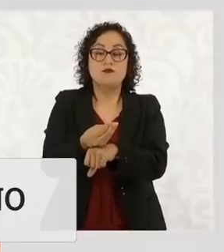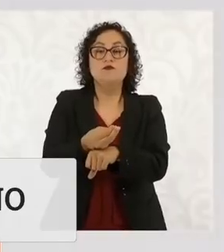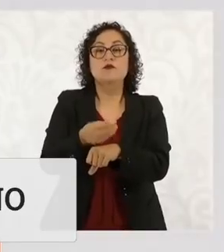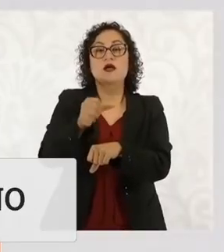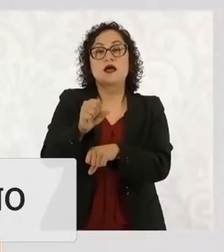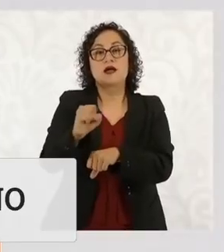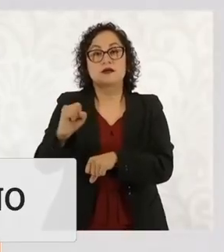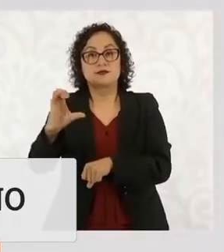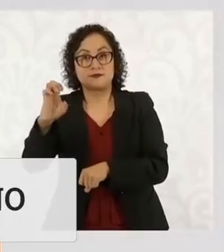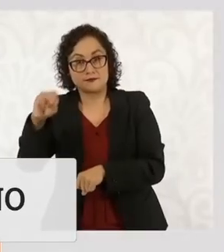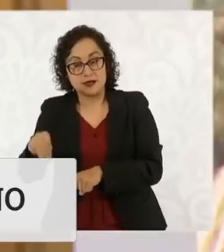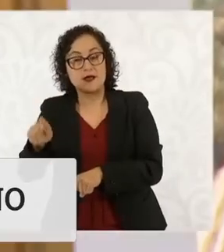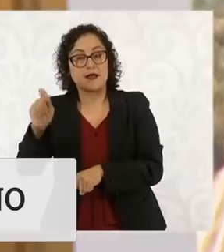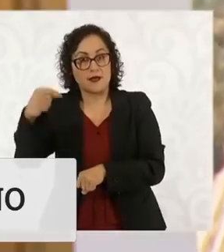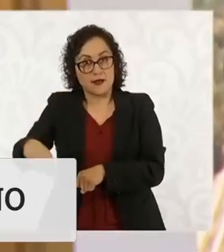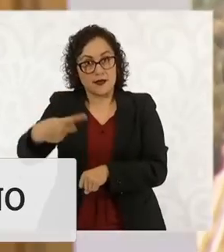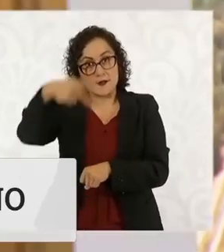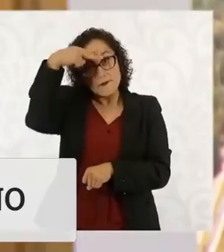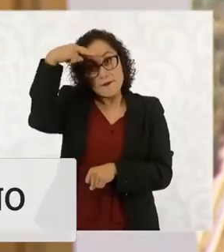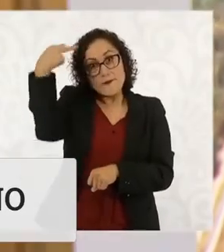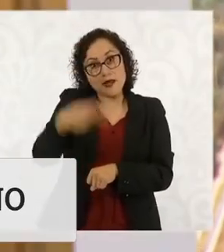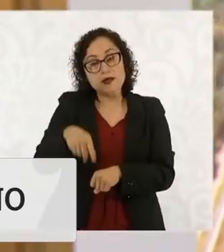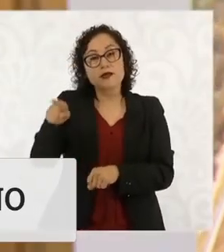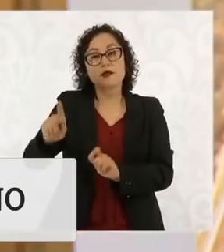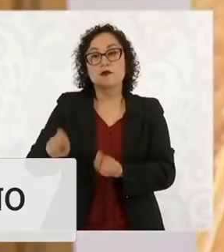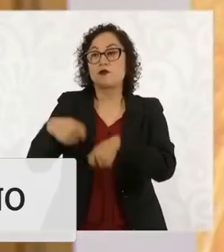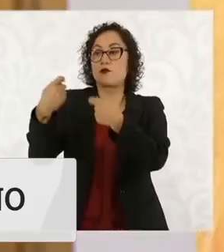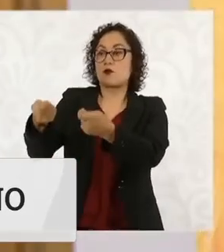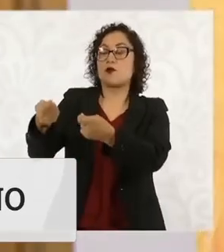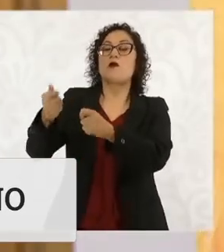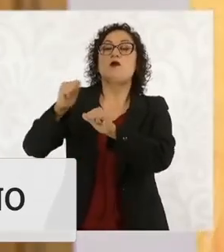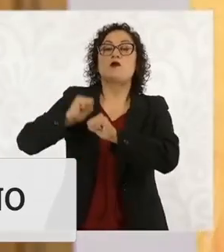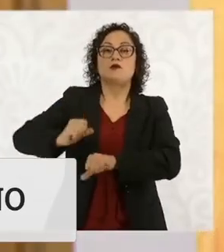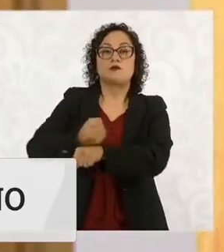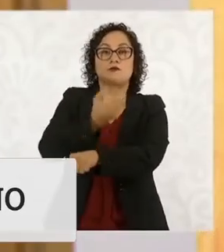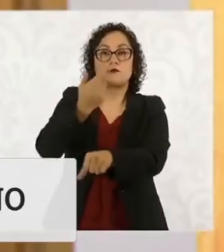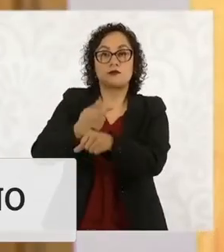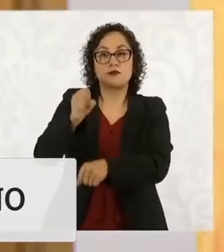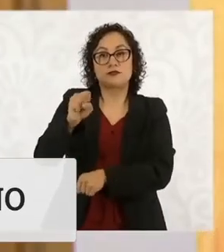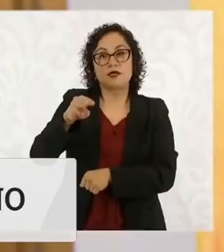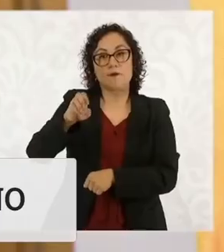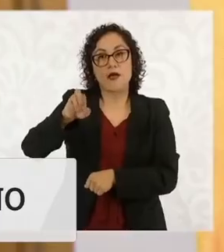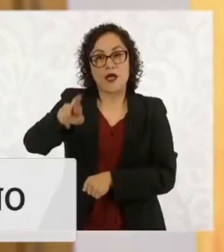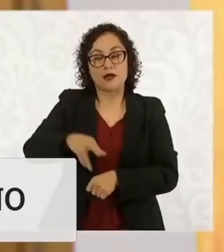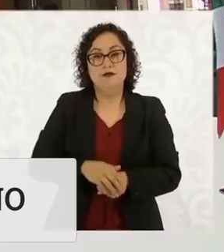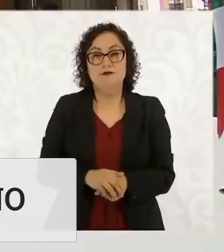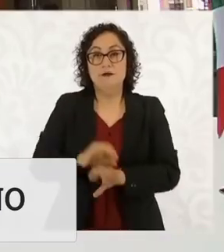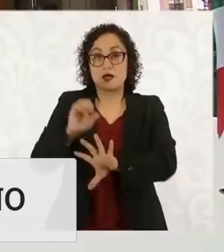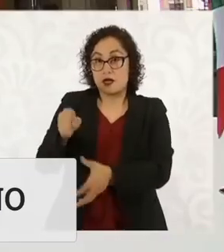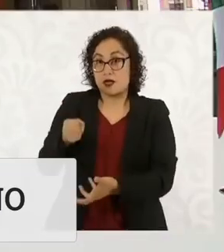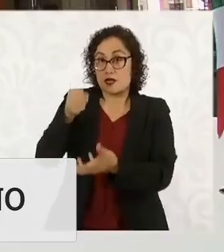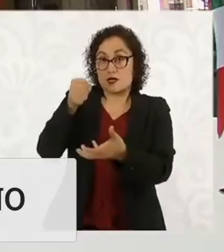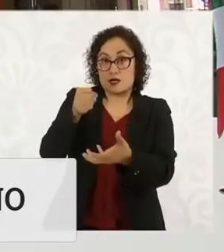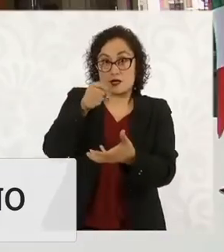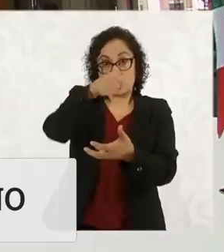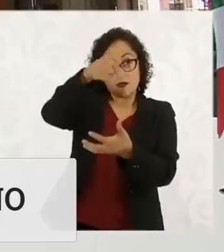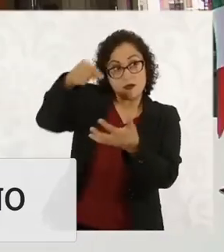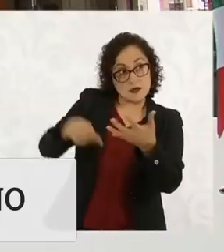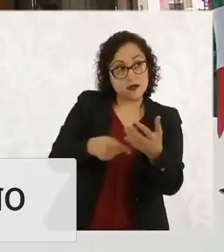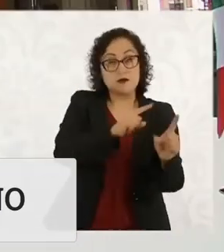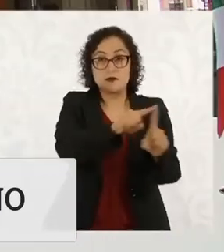Benito Juárez de la Ciudad de México a cargo de la Secretaría de Marina. La inversión comprometida en estas